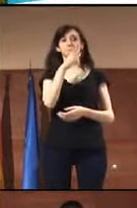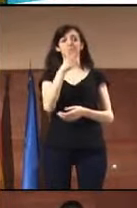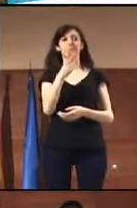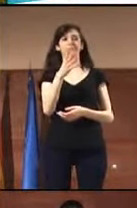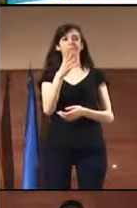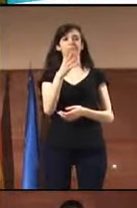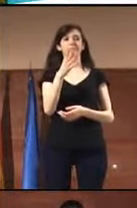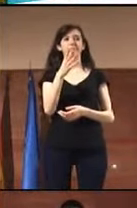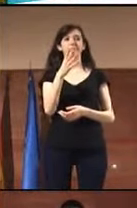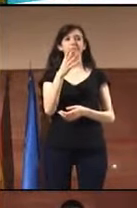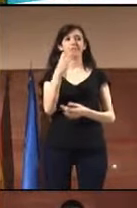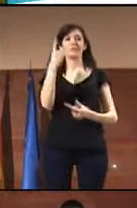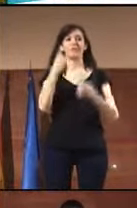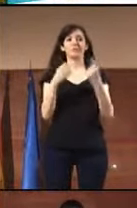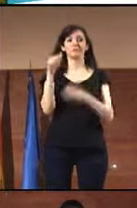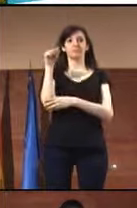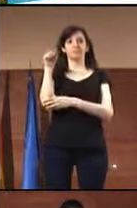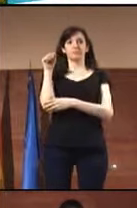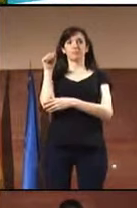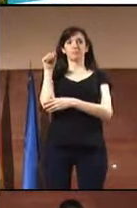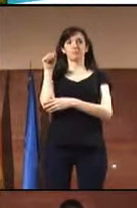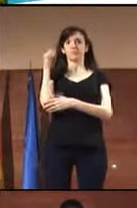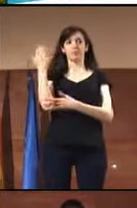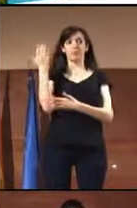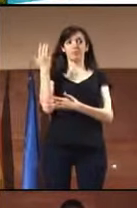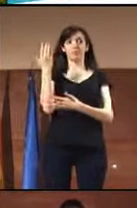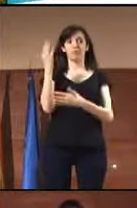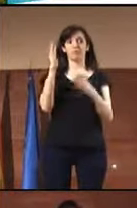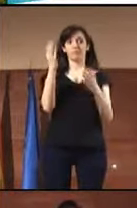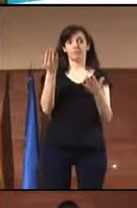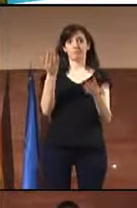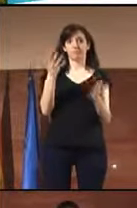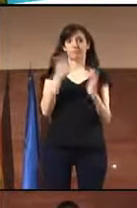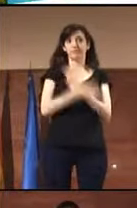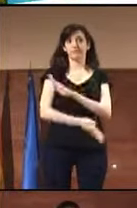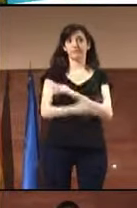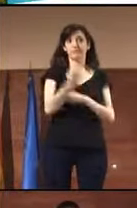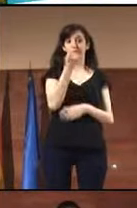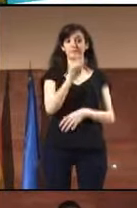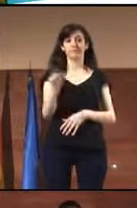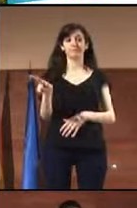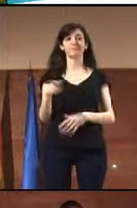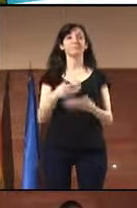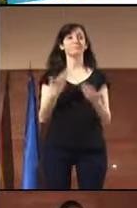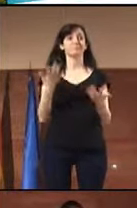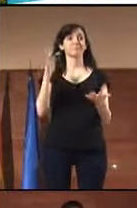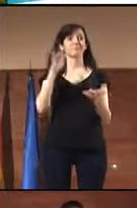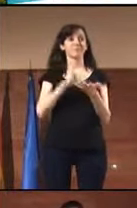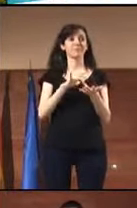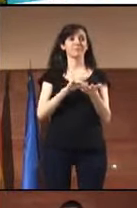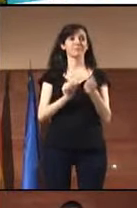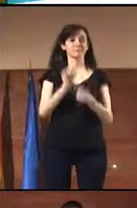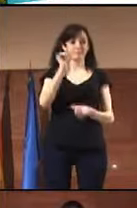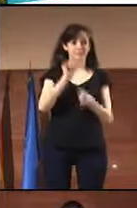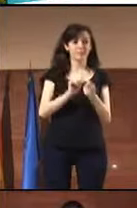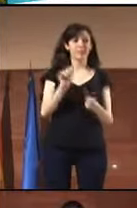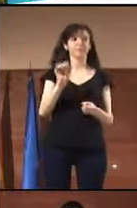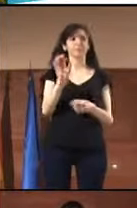en puntos que a lo mejor no deberían estar con ese, con esa cantidad de presión. Entonces, el que puedas regular la profundidad del asiento y puedas ajustarte a las